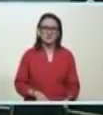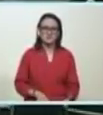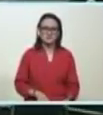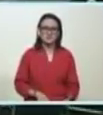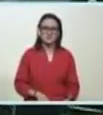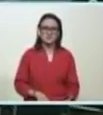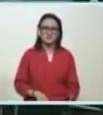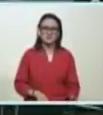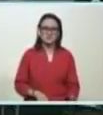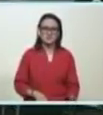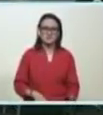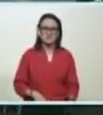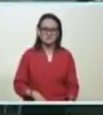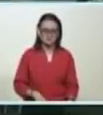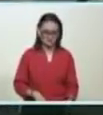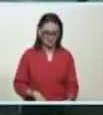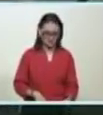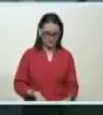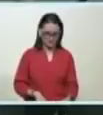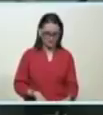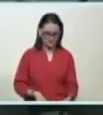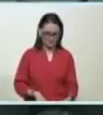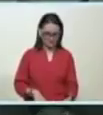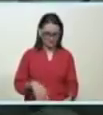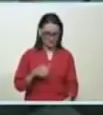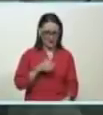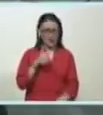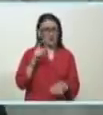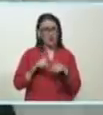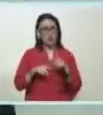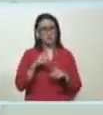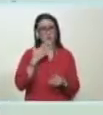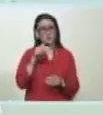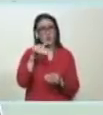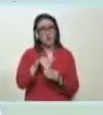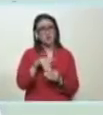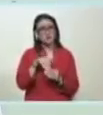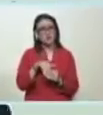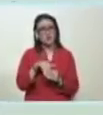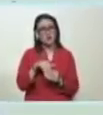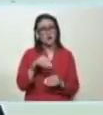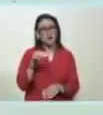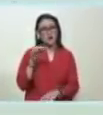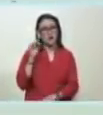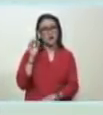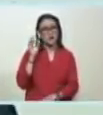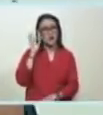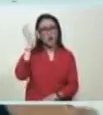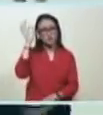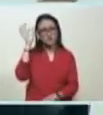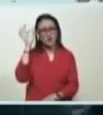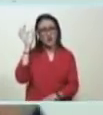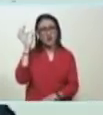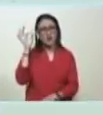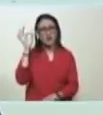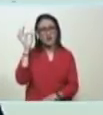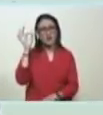Eso es mentira. Cada escenario, si tú vas a unas elecciones de concejales, es unas elecciones de